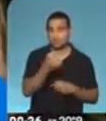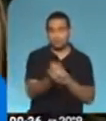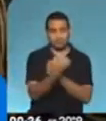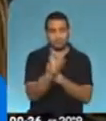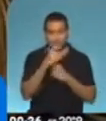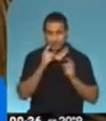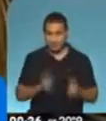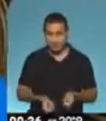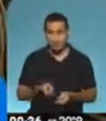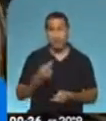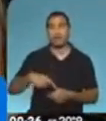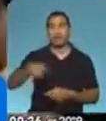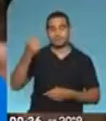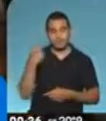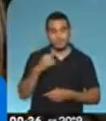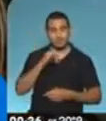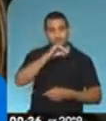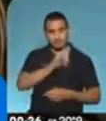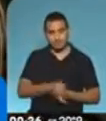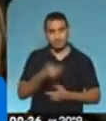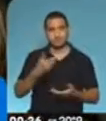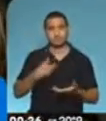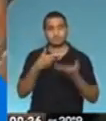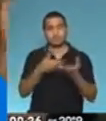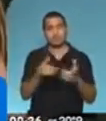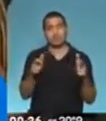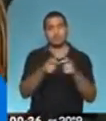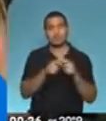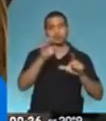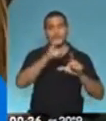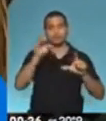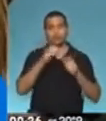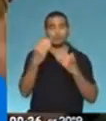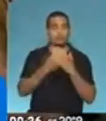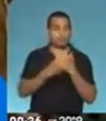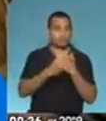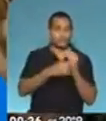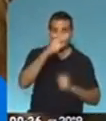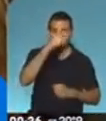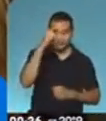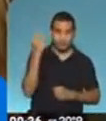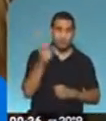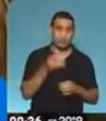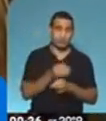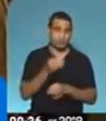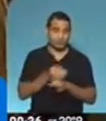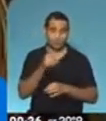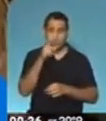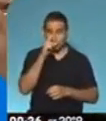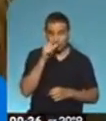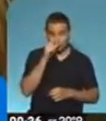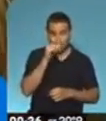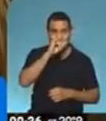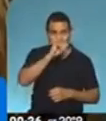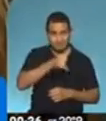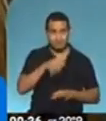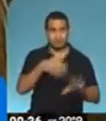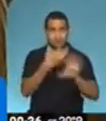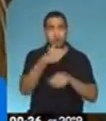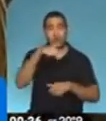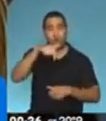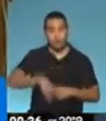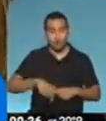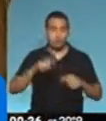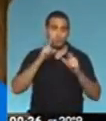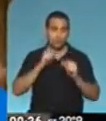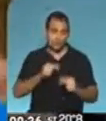atendidos. Antes de ayer nos recibió, a través de una reunión por Zoom, el propio ministro de la Nación de Educación, Nicolás Trotta. Hoy hacemos esta